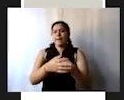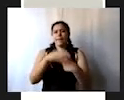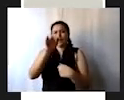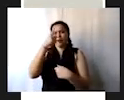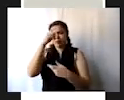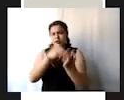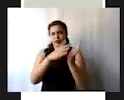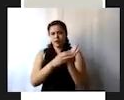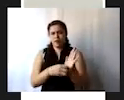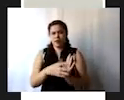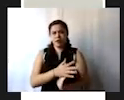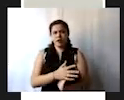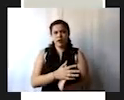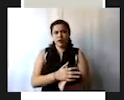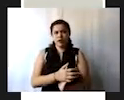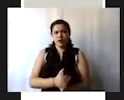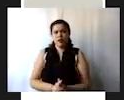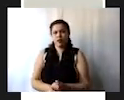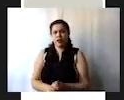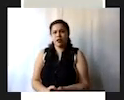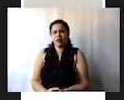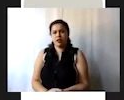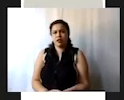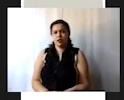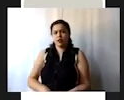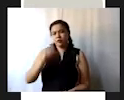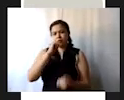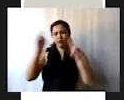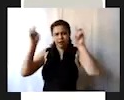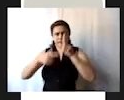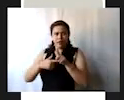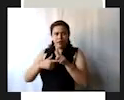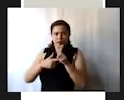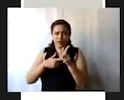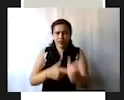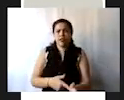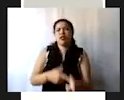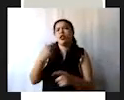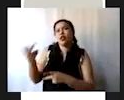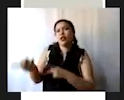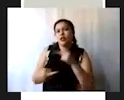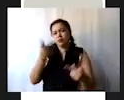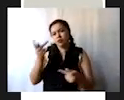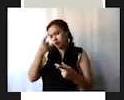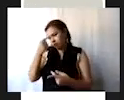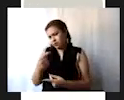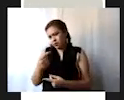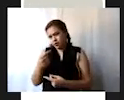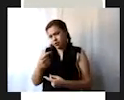agenda, como les decía. También en el tema de seguimiento, pues preguntar más